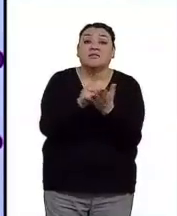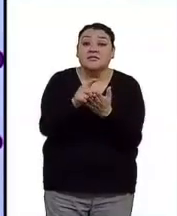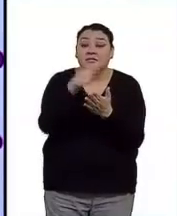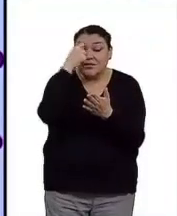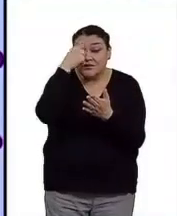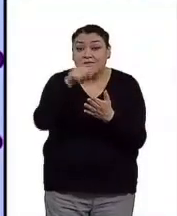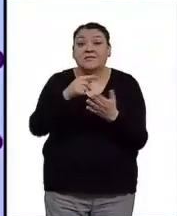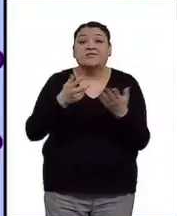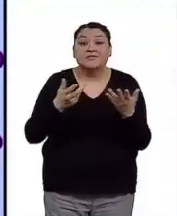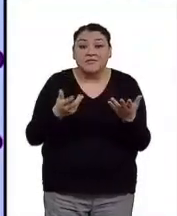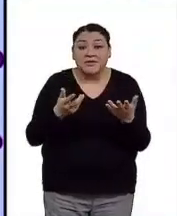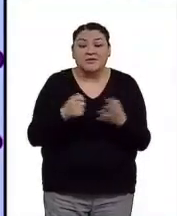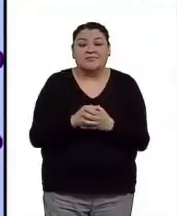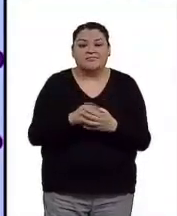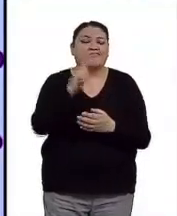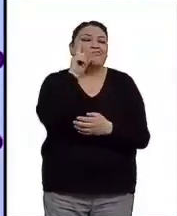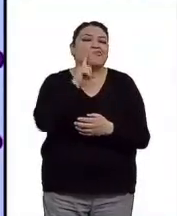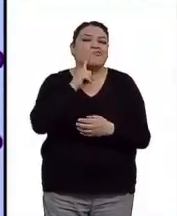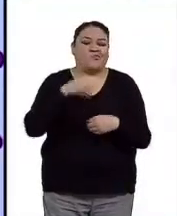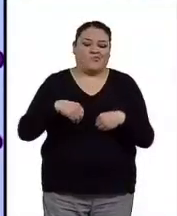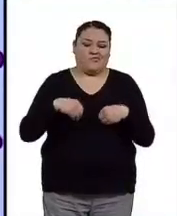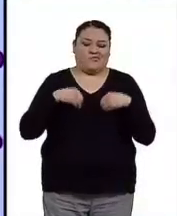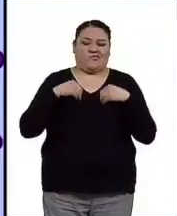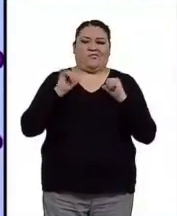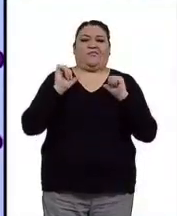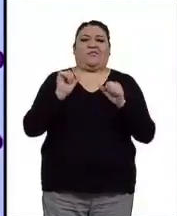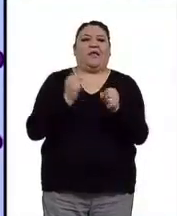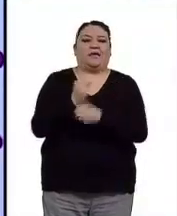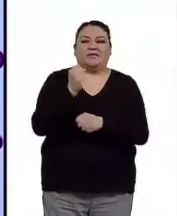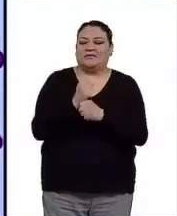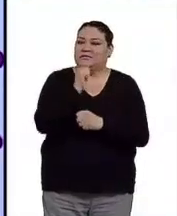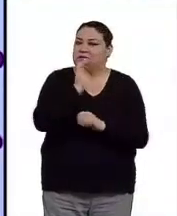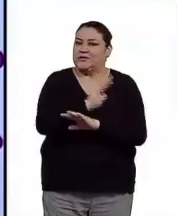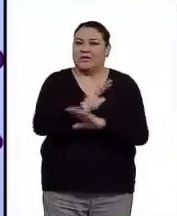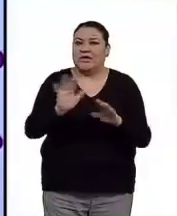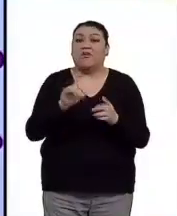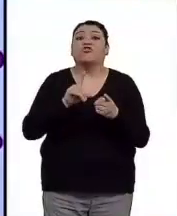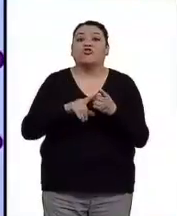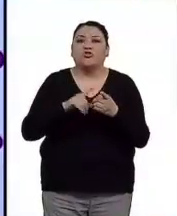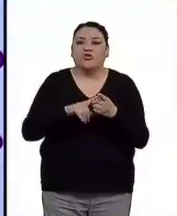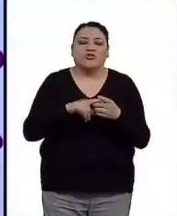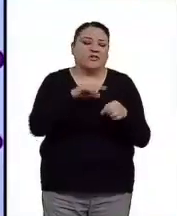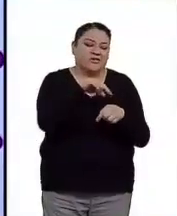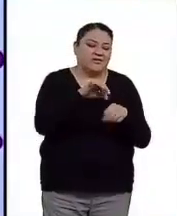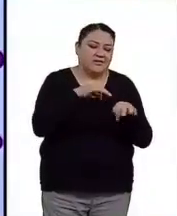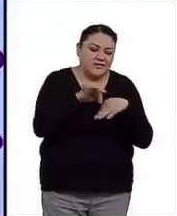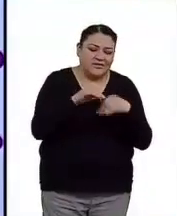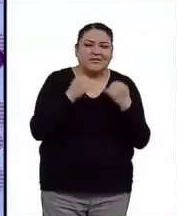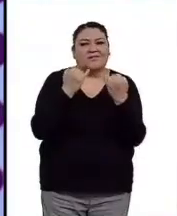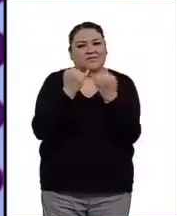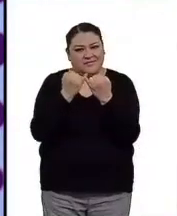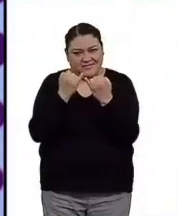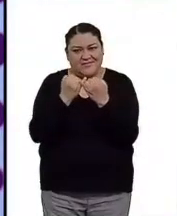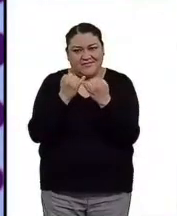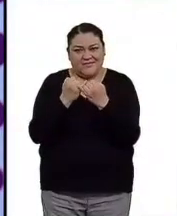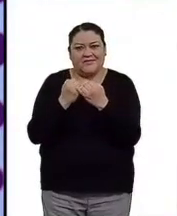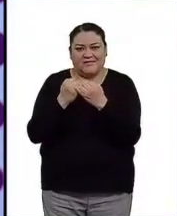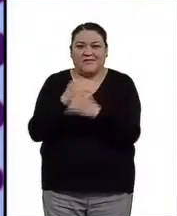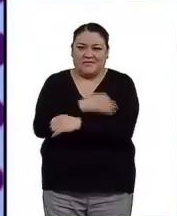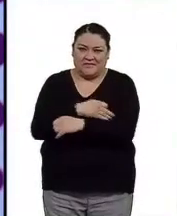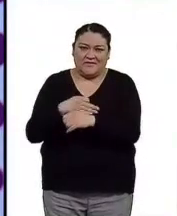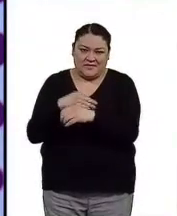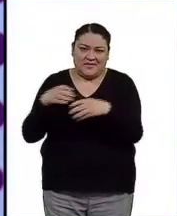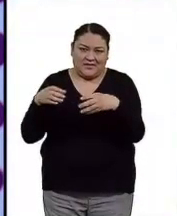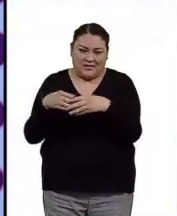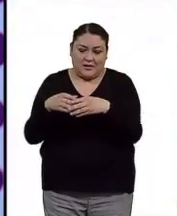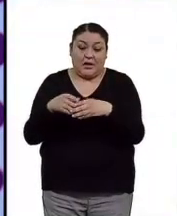a las mujeres a una vida libre de violencia en los ámbitos laborales. Y por supuesto, digamos, el básico, que sería